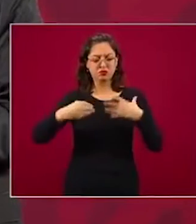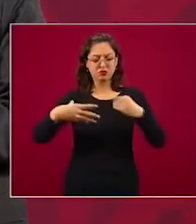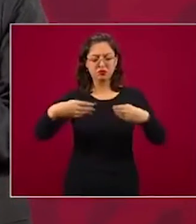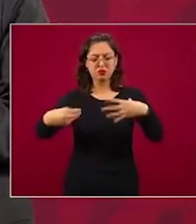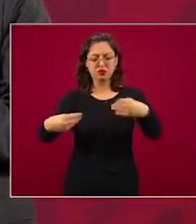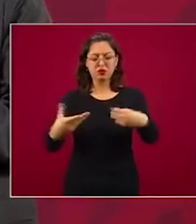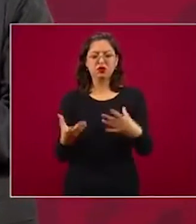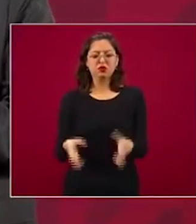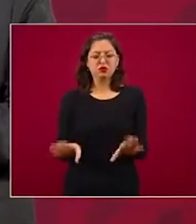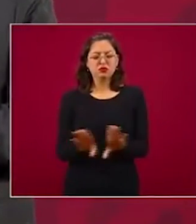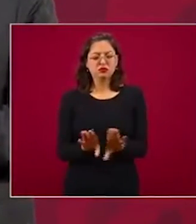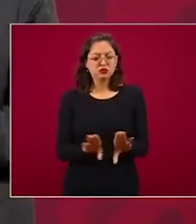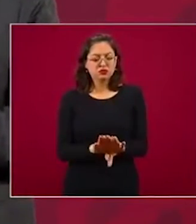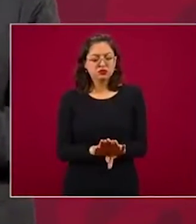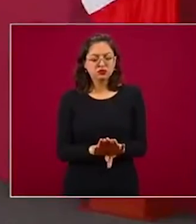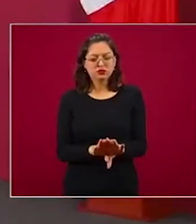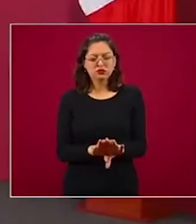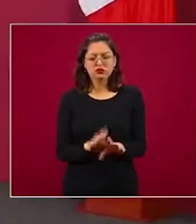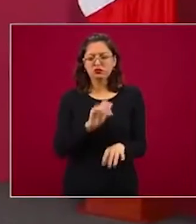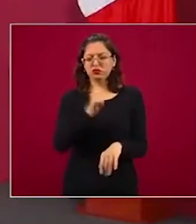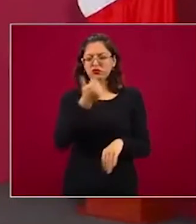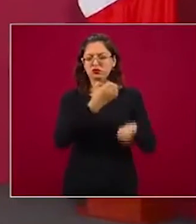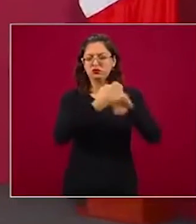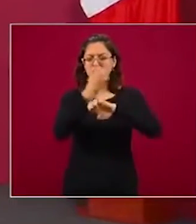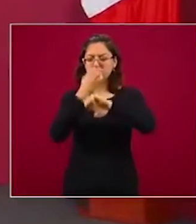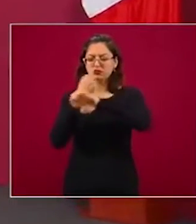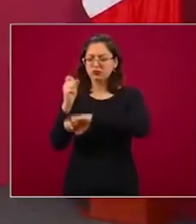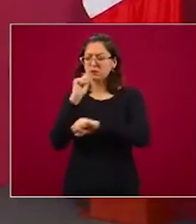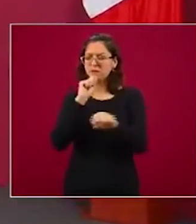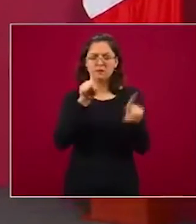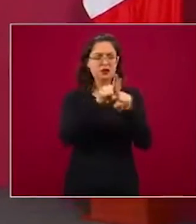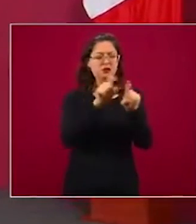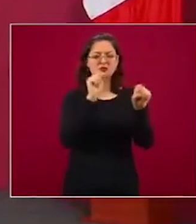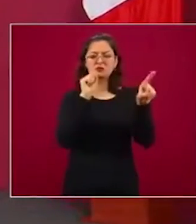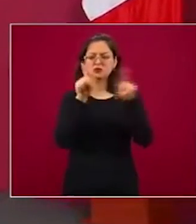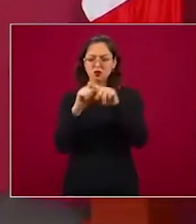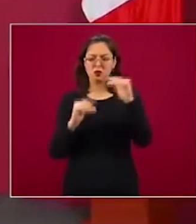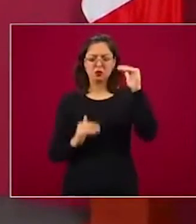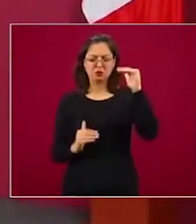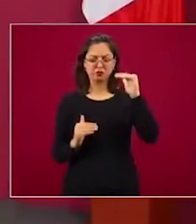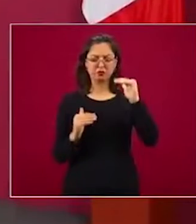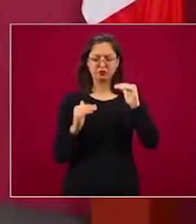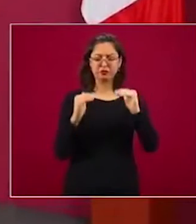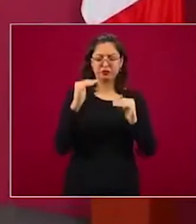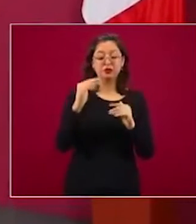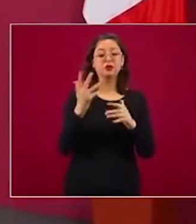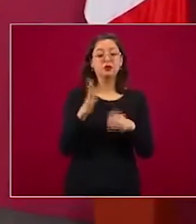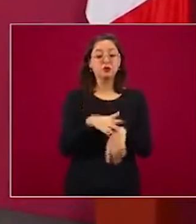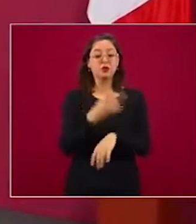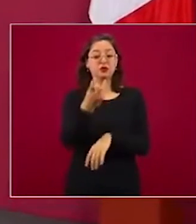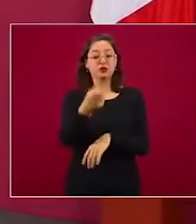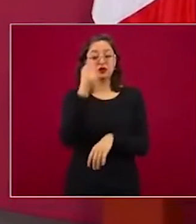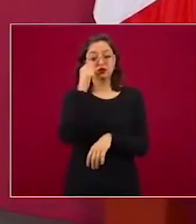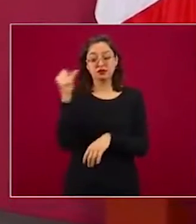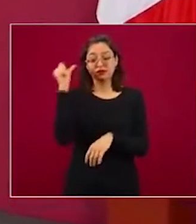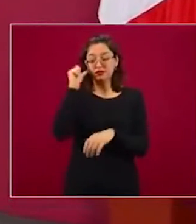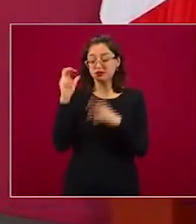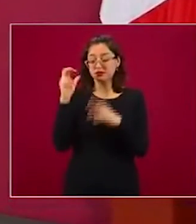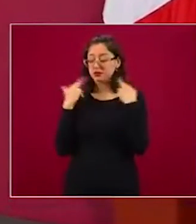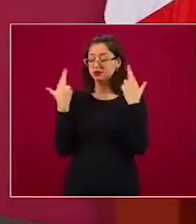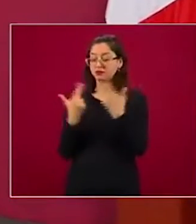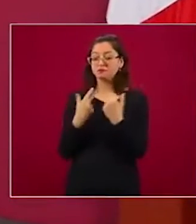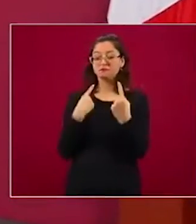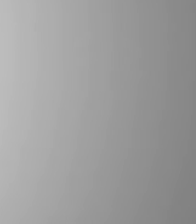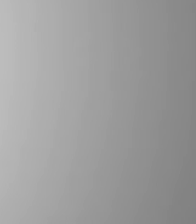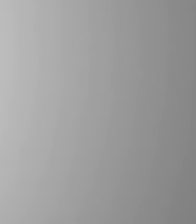señaló el mandatario lópez obrador afirmó que con un equilibrio y cuidando la salud poco a poco se irá avanzando hacia la